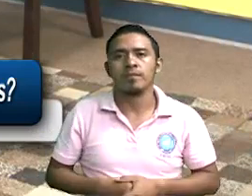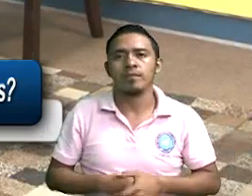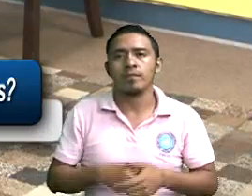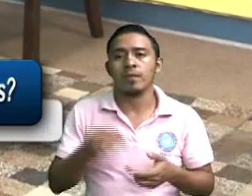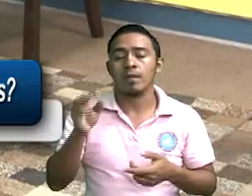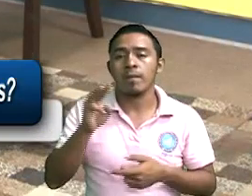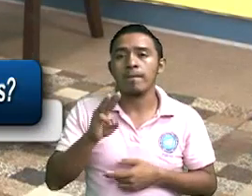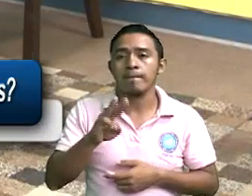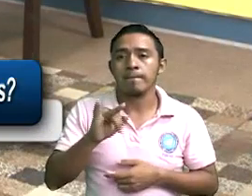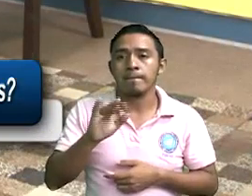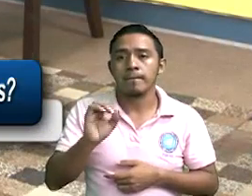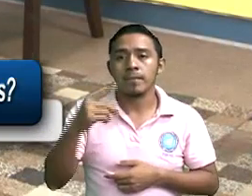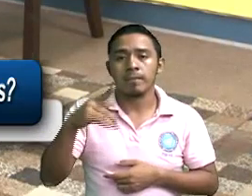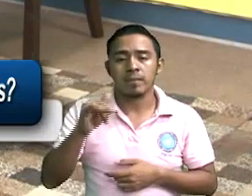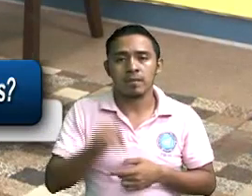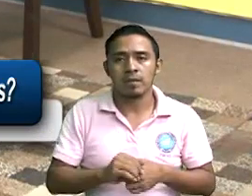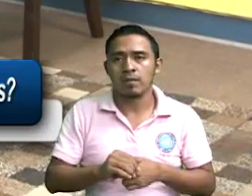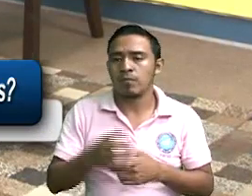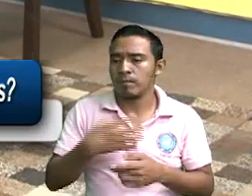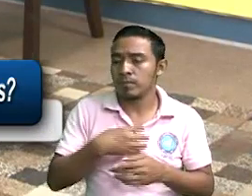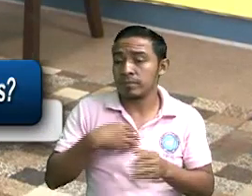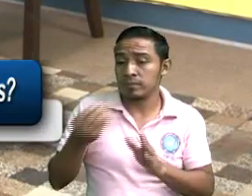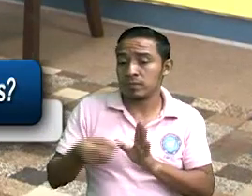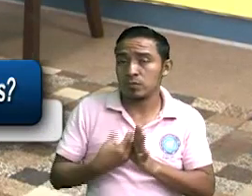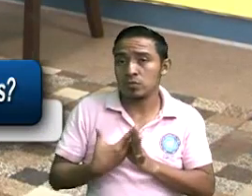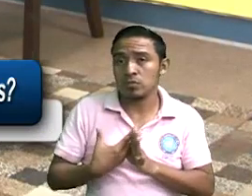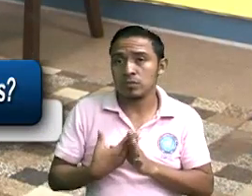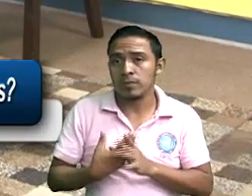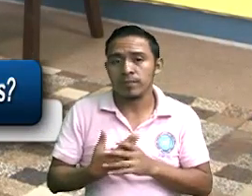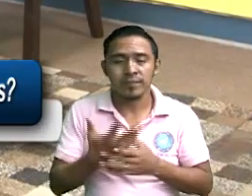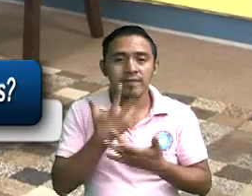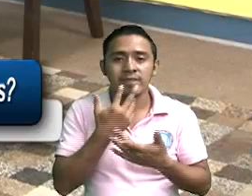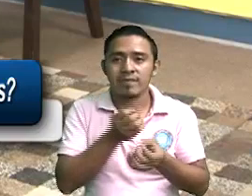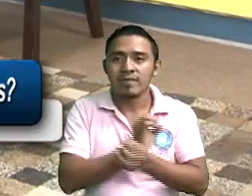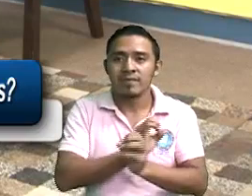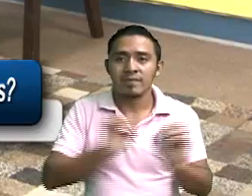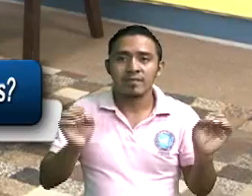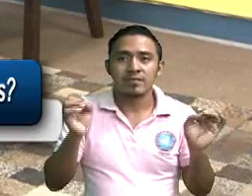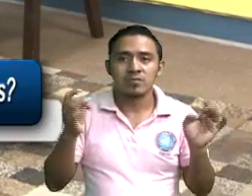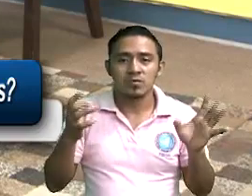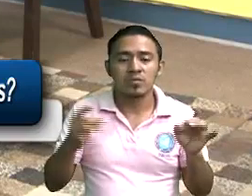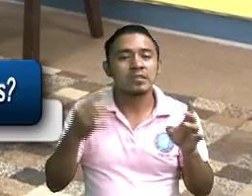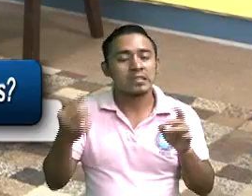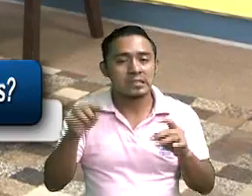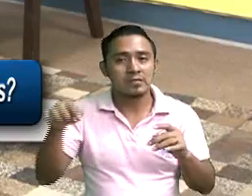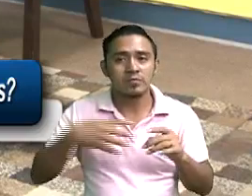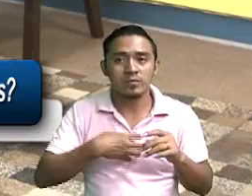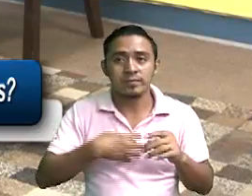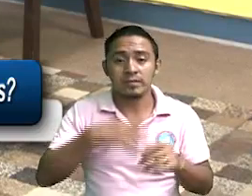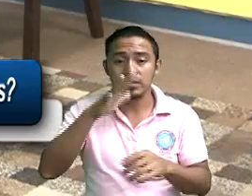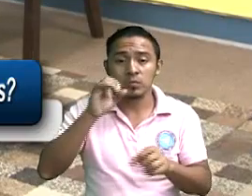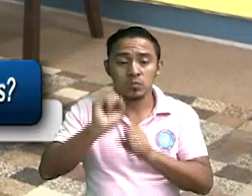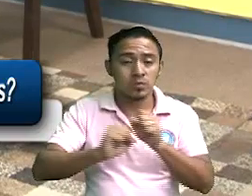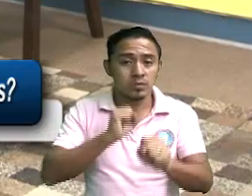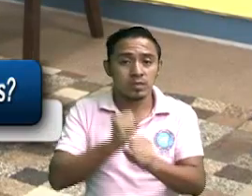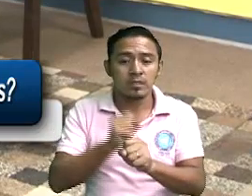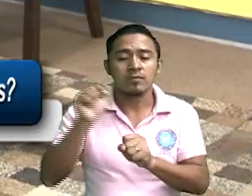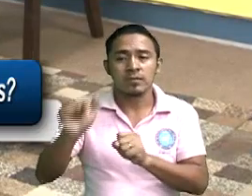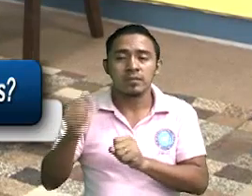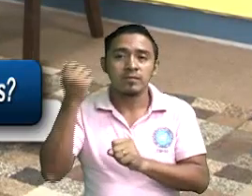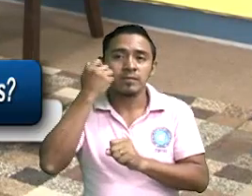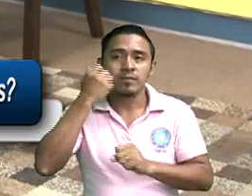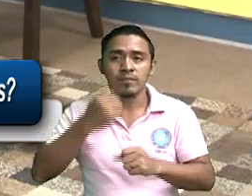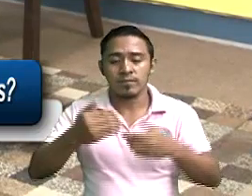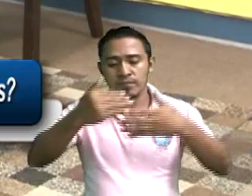la miopatía por cuerpo de inclusión, que esta última no duele y le da a pacientes mayores después de los 50 años.